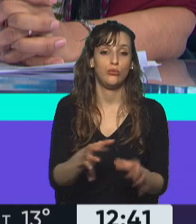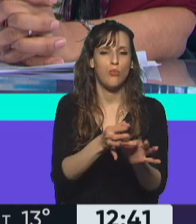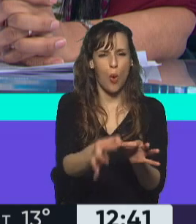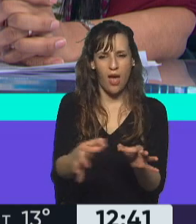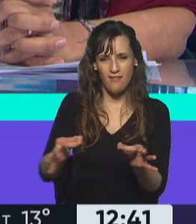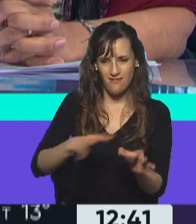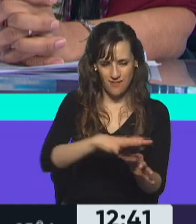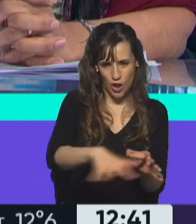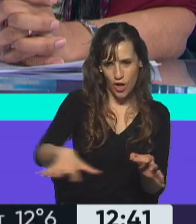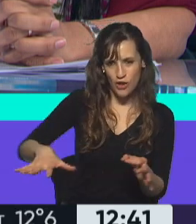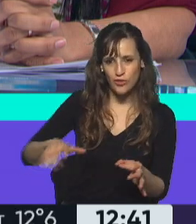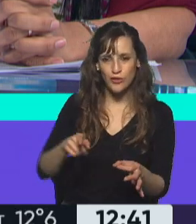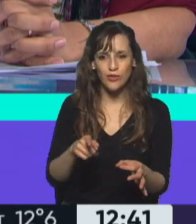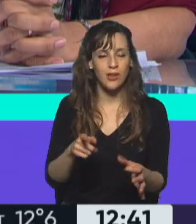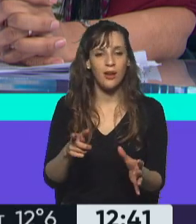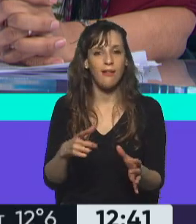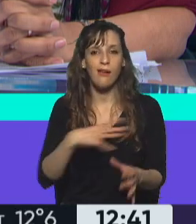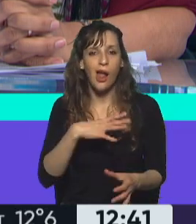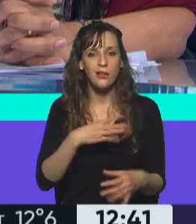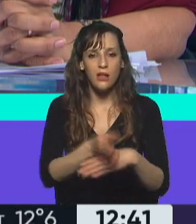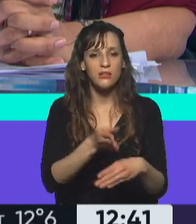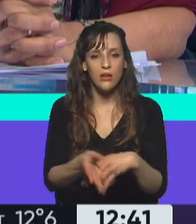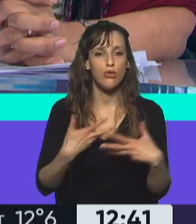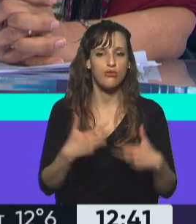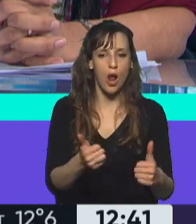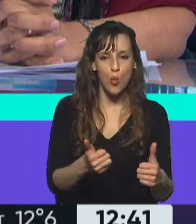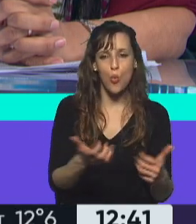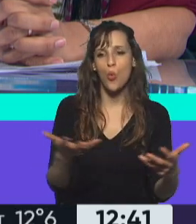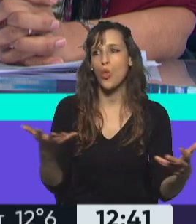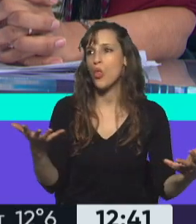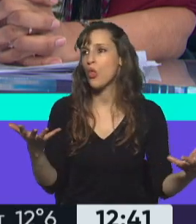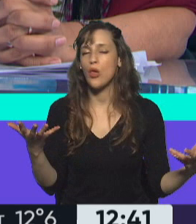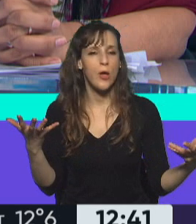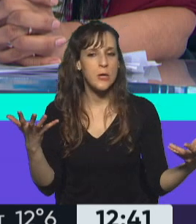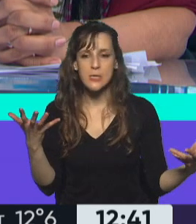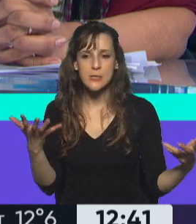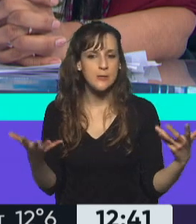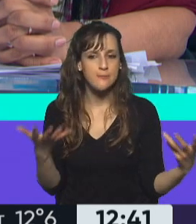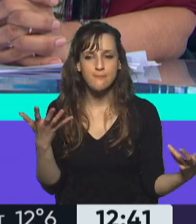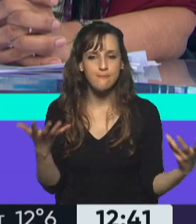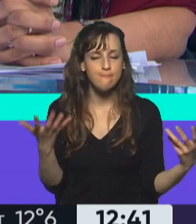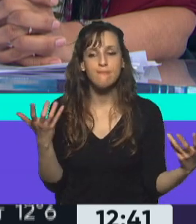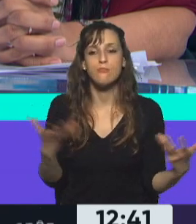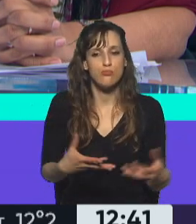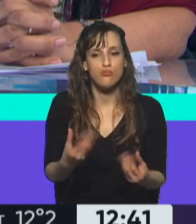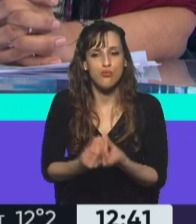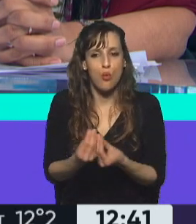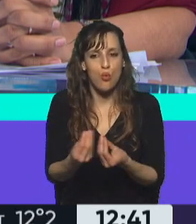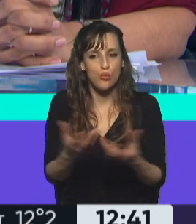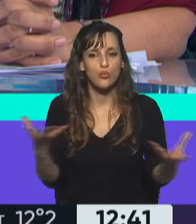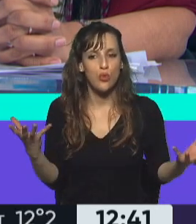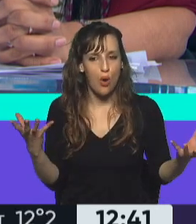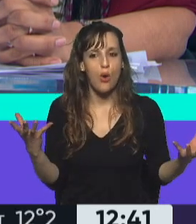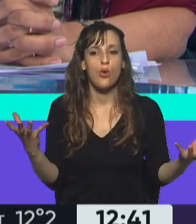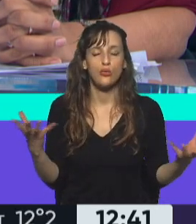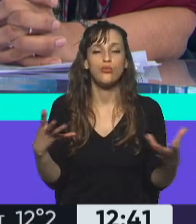de todos los servicios sanitarios, de las necesidades, en muchos casos alejados hasta de